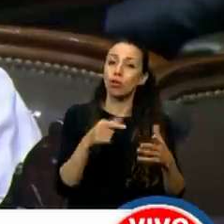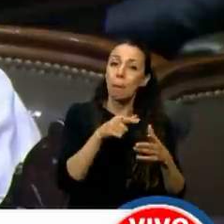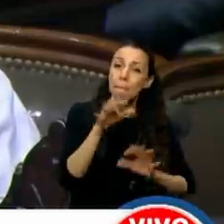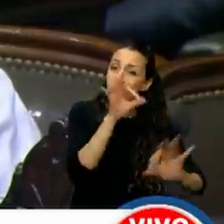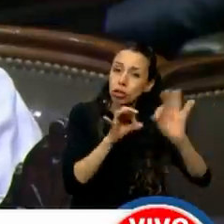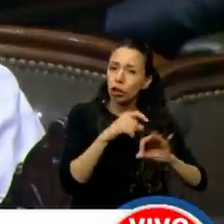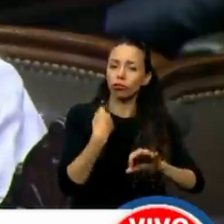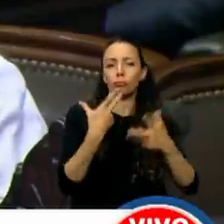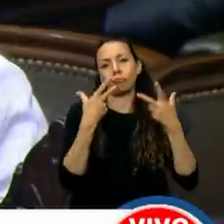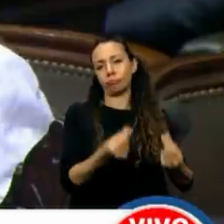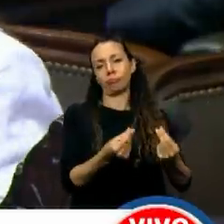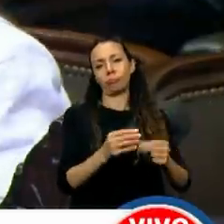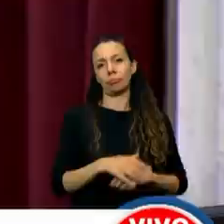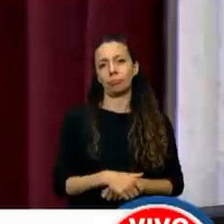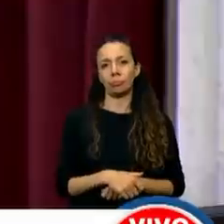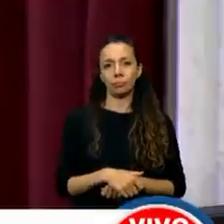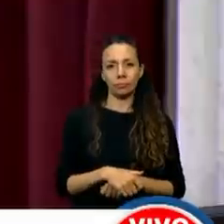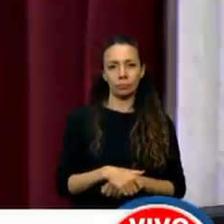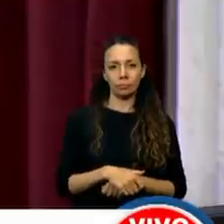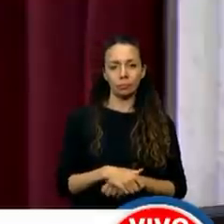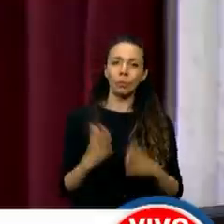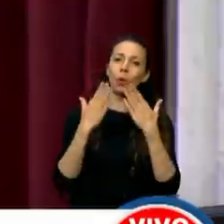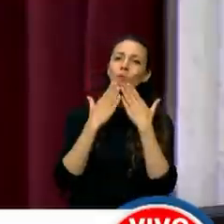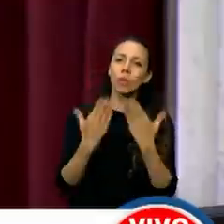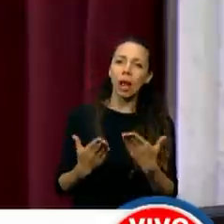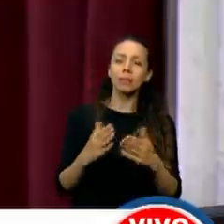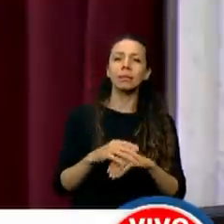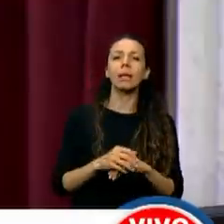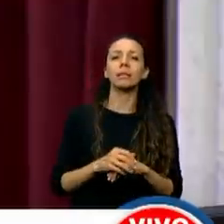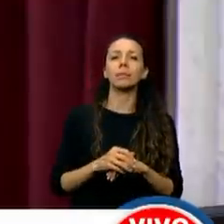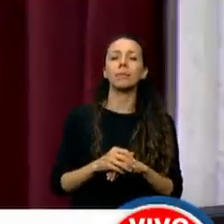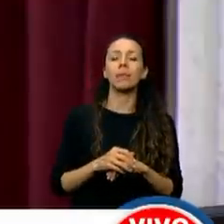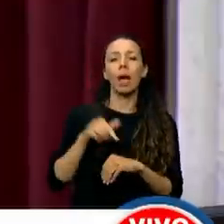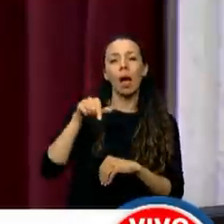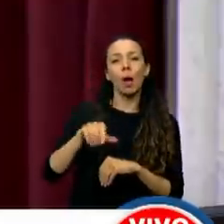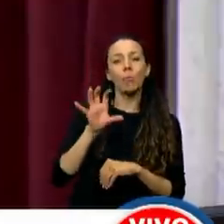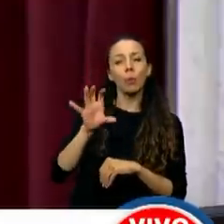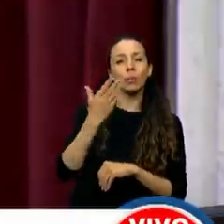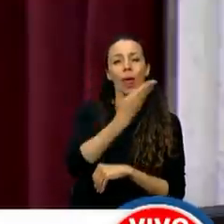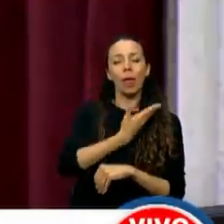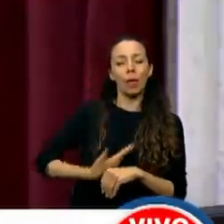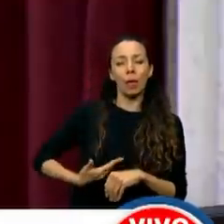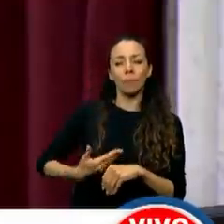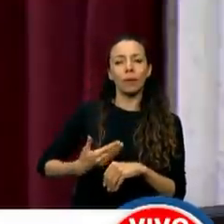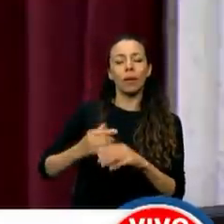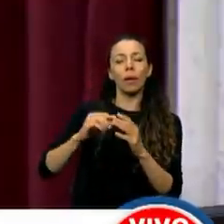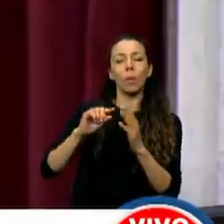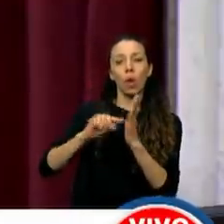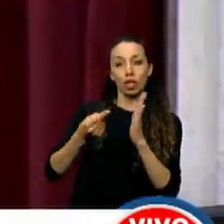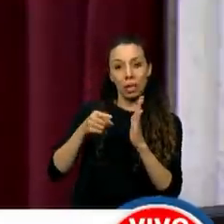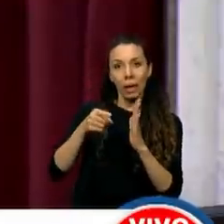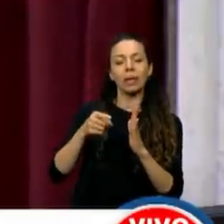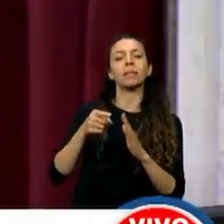este presupuesto muchas gracias por la provincia de buenos aires- diputados juan carlos alderete tiene la